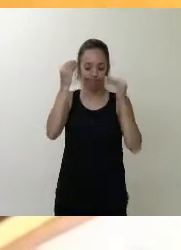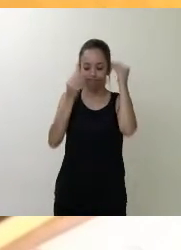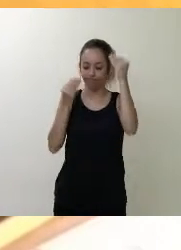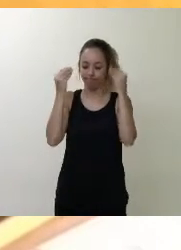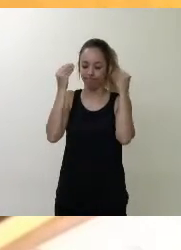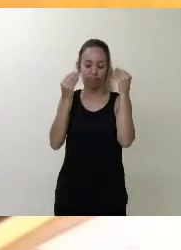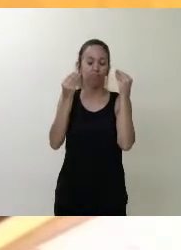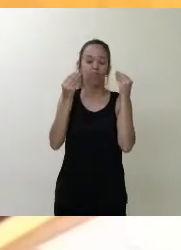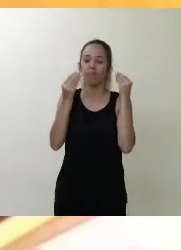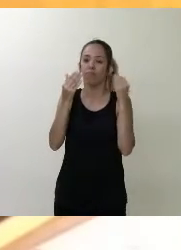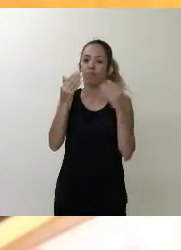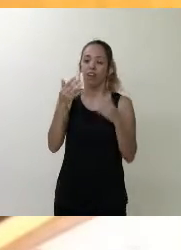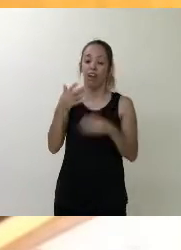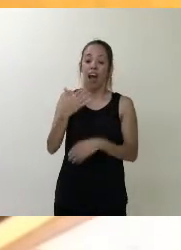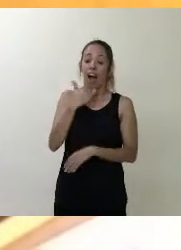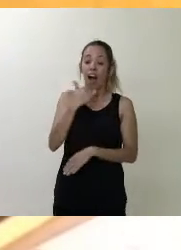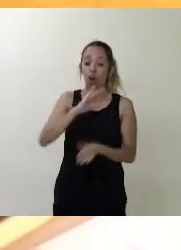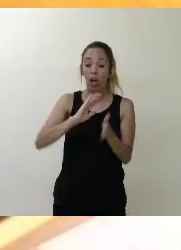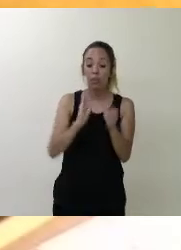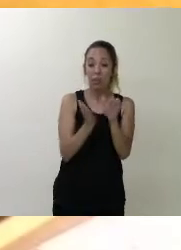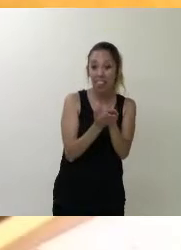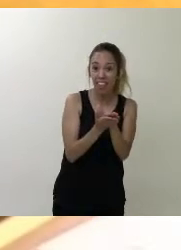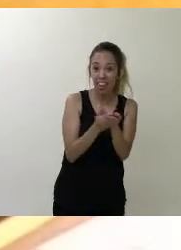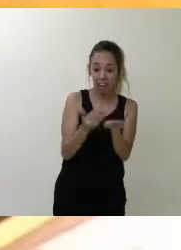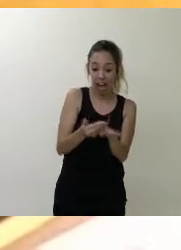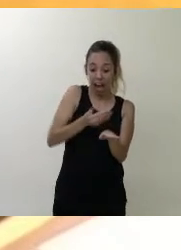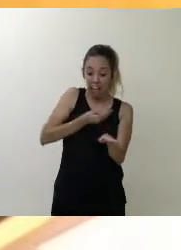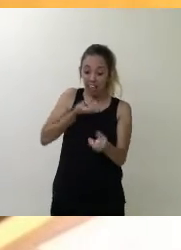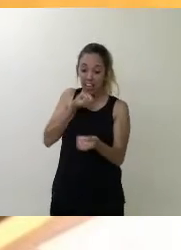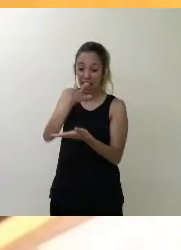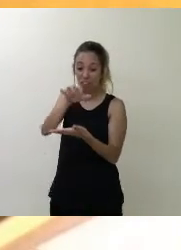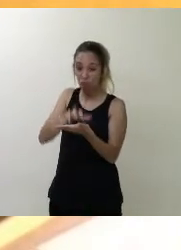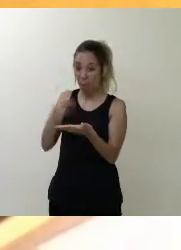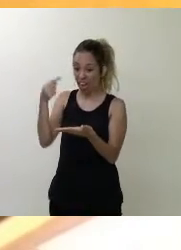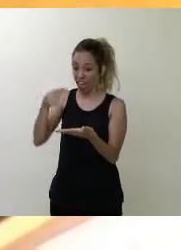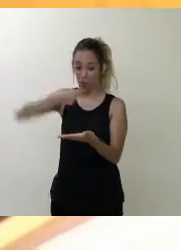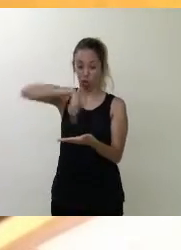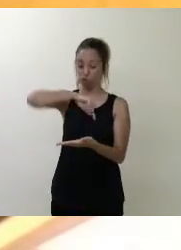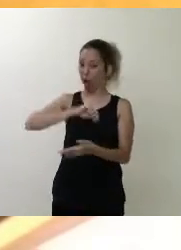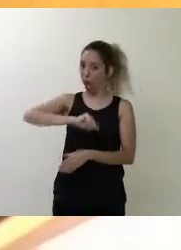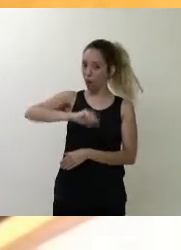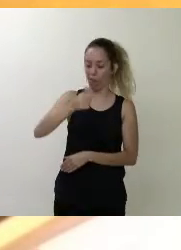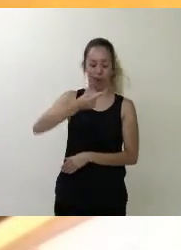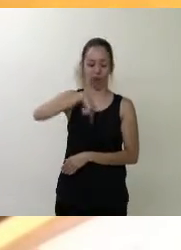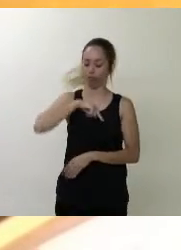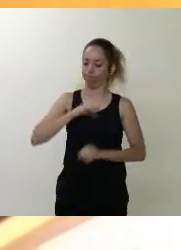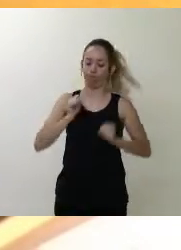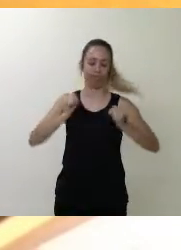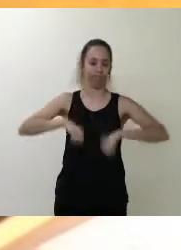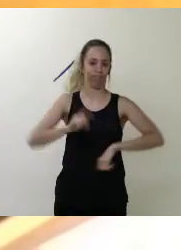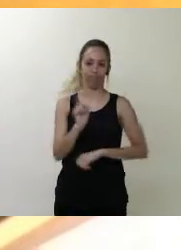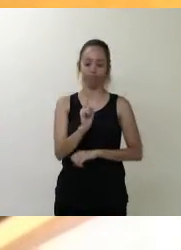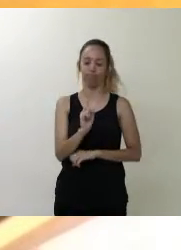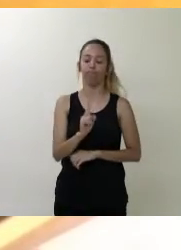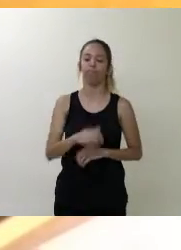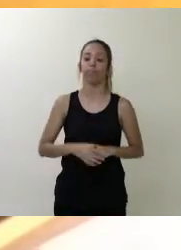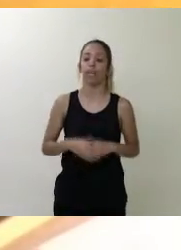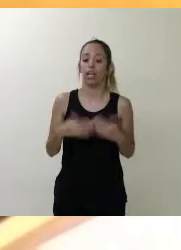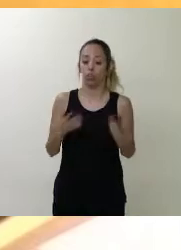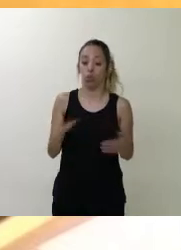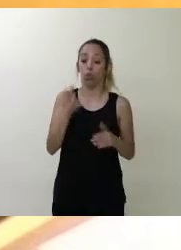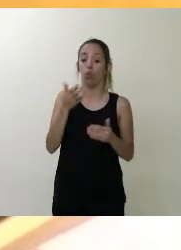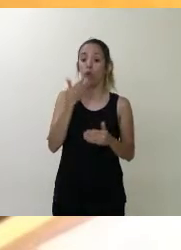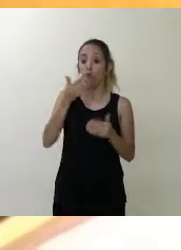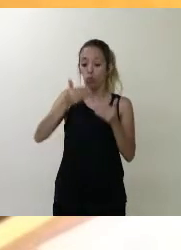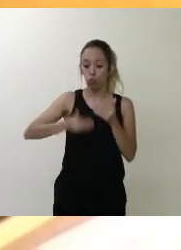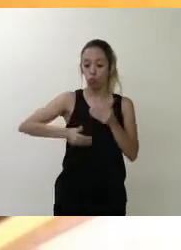aprobar ningún expediente con informe desfavorable. Ojalá, pues, cuando vuelva tenga todos los